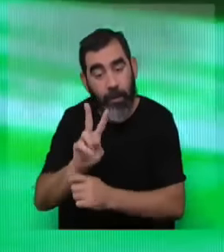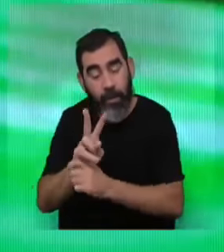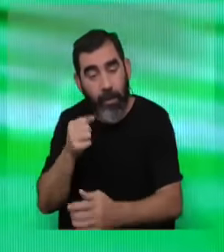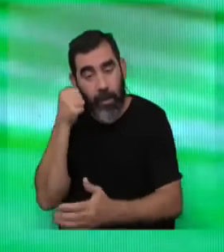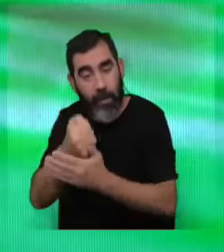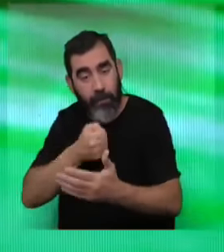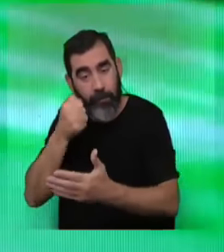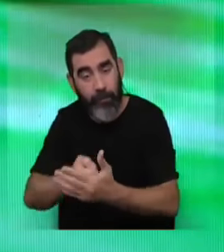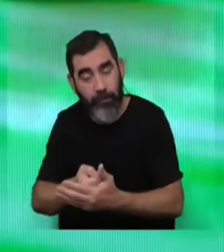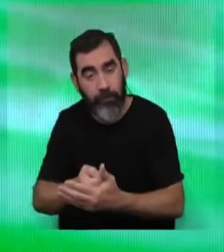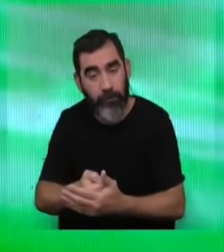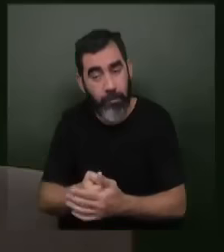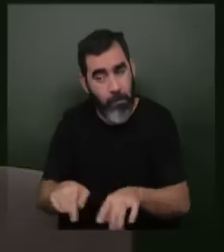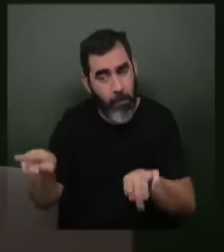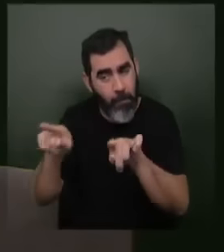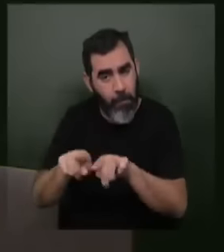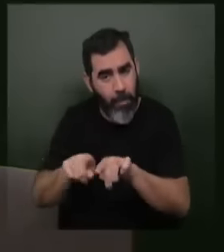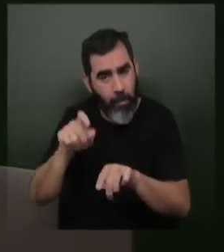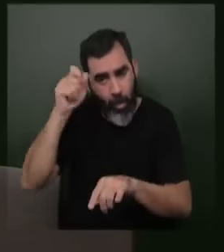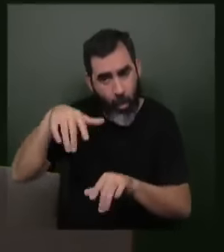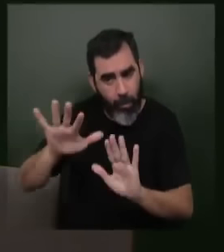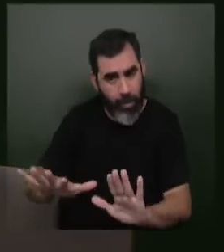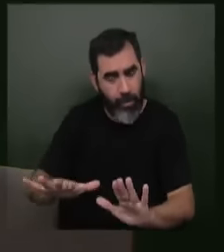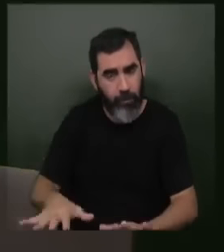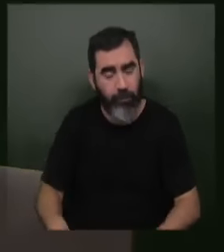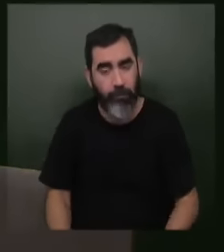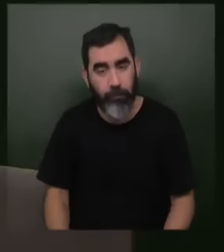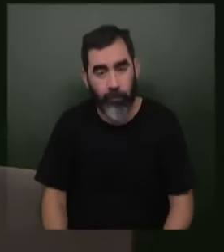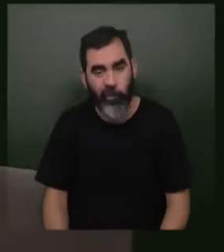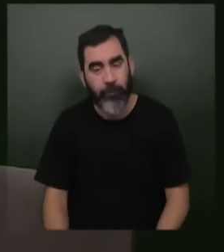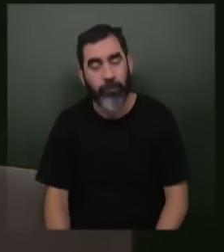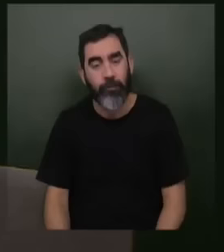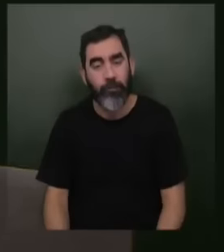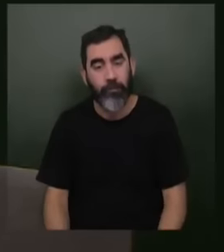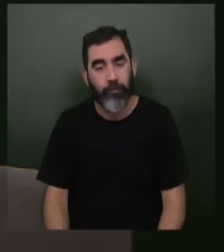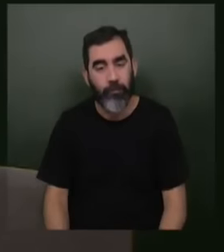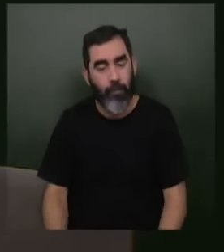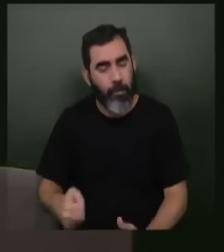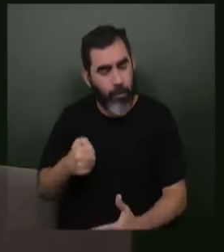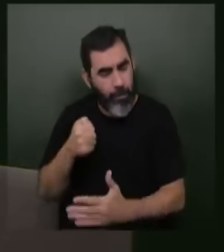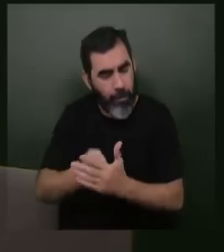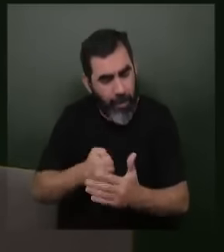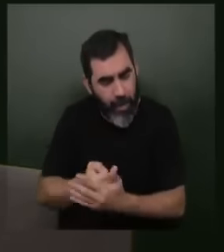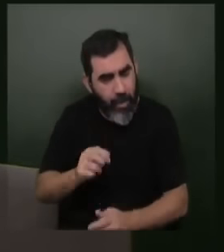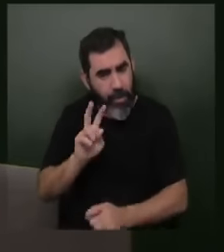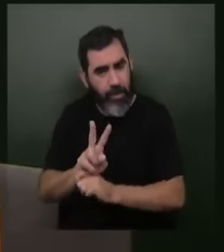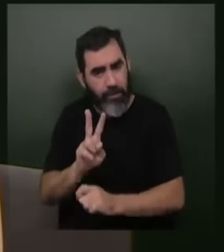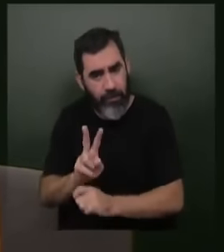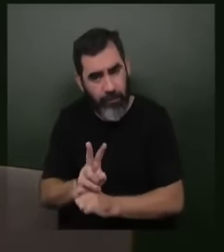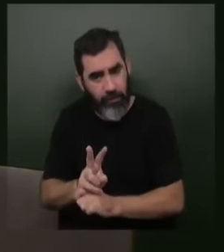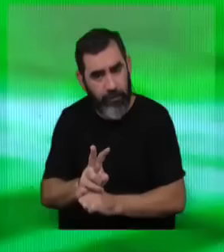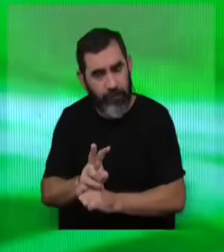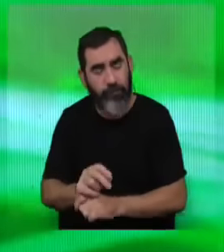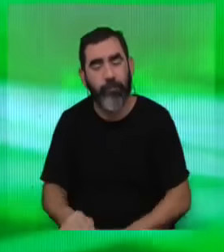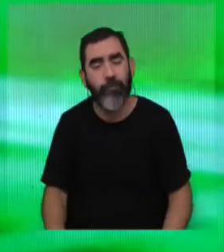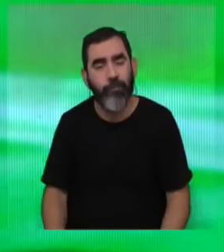eh tienen ustedes la la misma visión con respecto a eso de de pelear de resistir de imponer el tema sobre